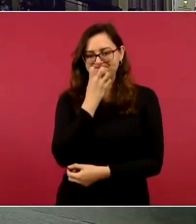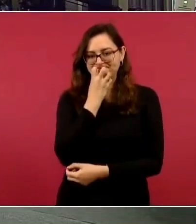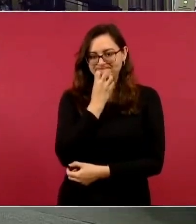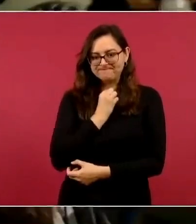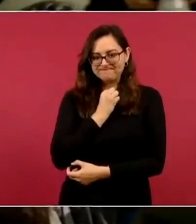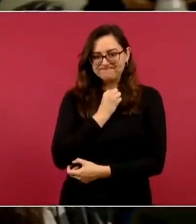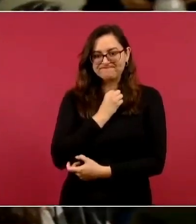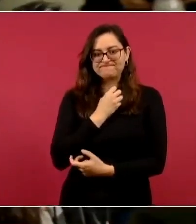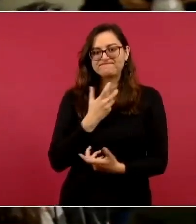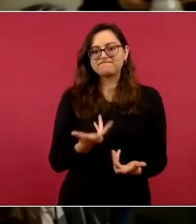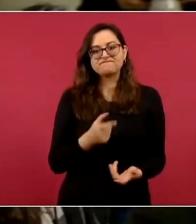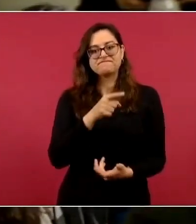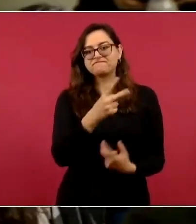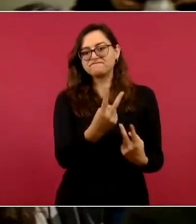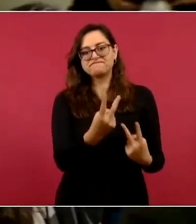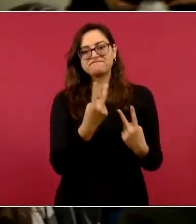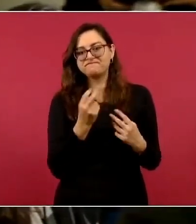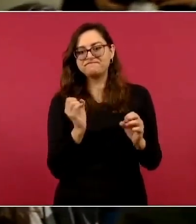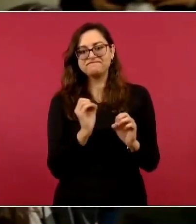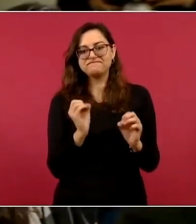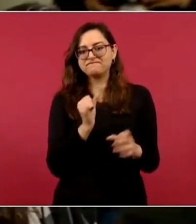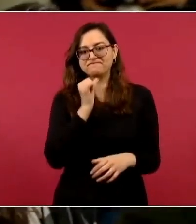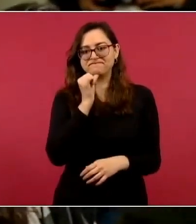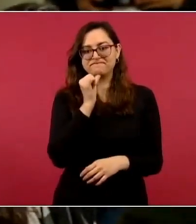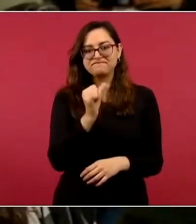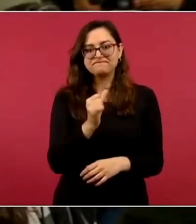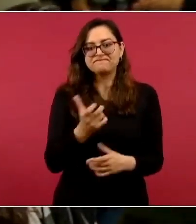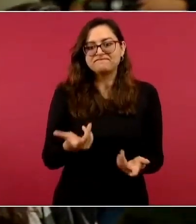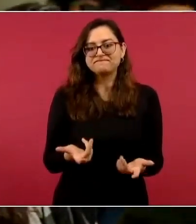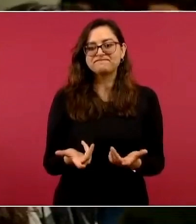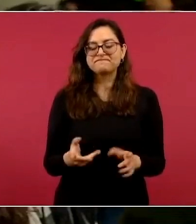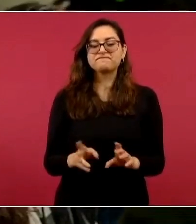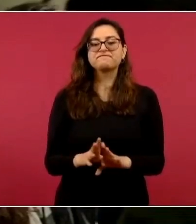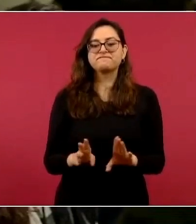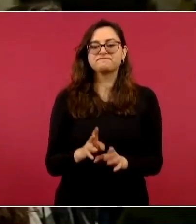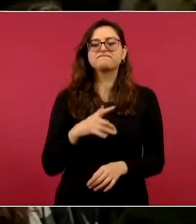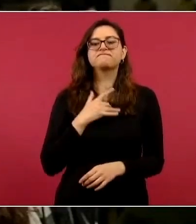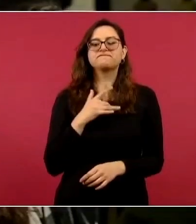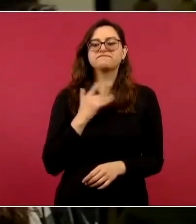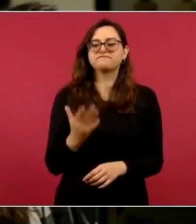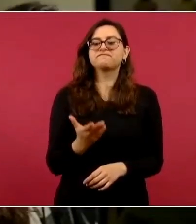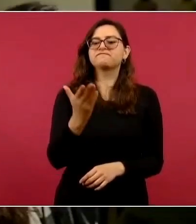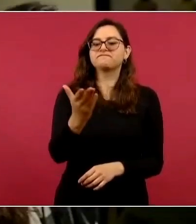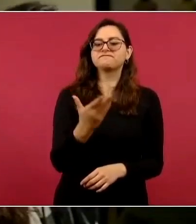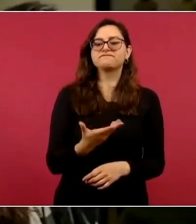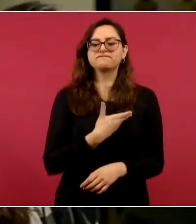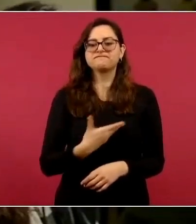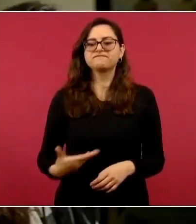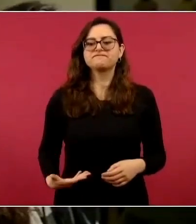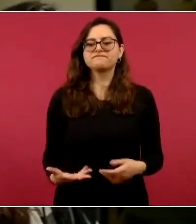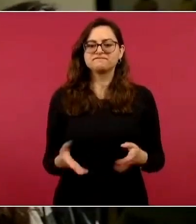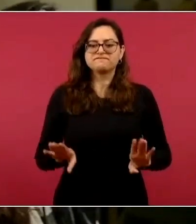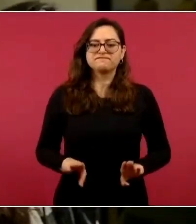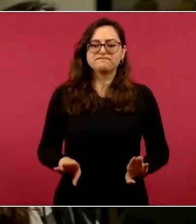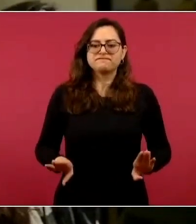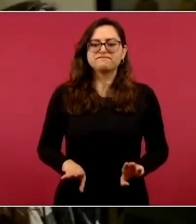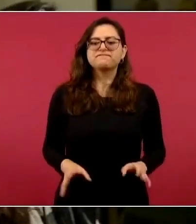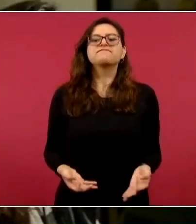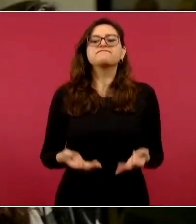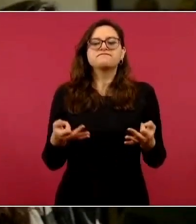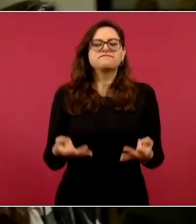se sintieron mirados también por el presidente que admiran. ¿Qué perfil tiene su presidencia de la República, señor presidente López